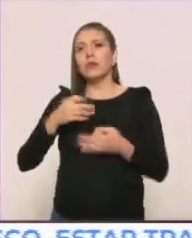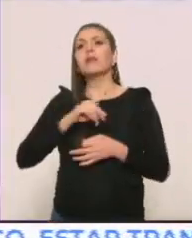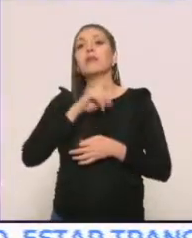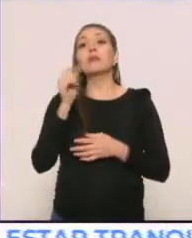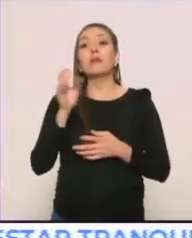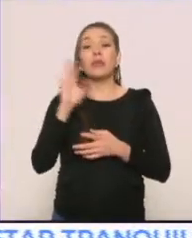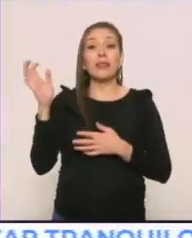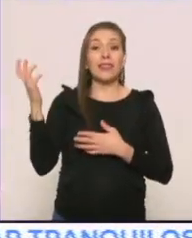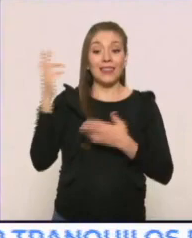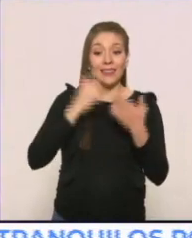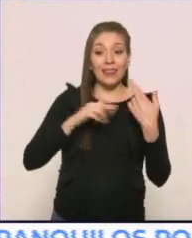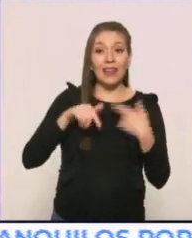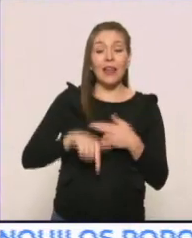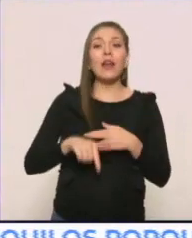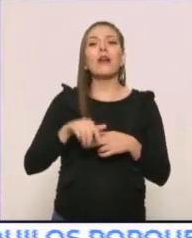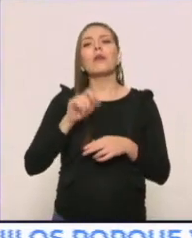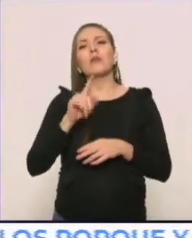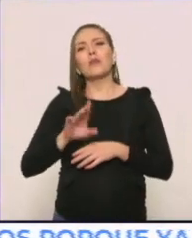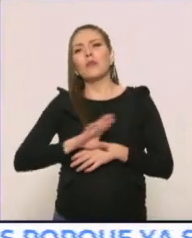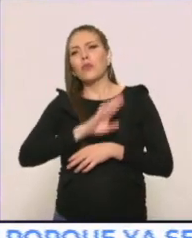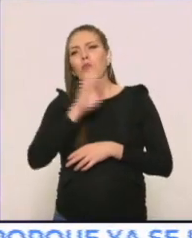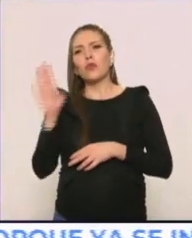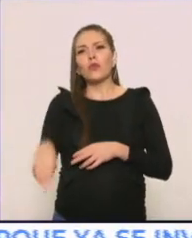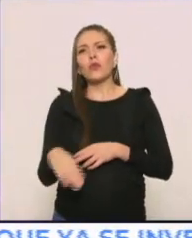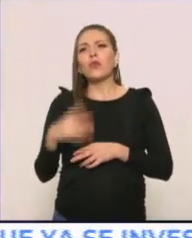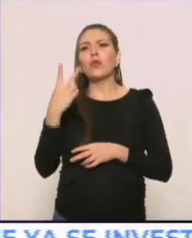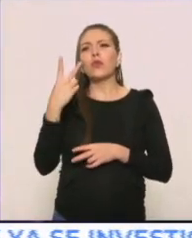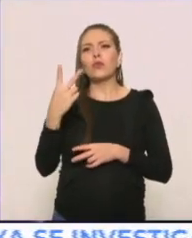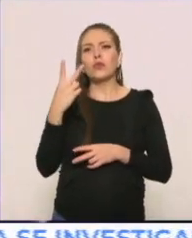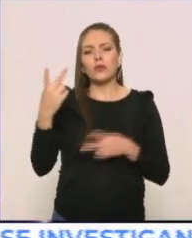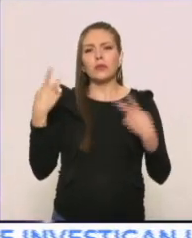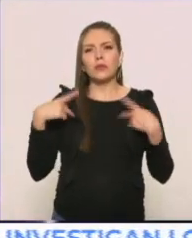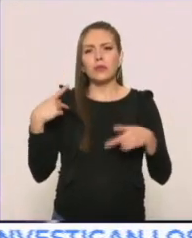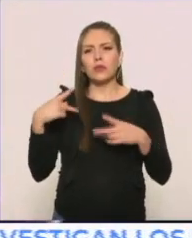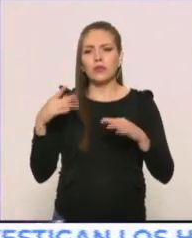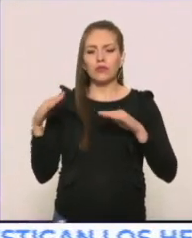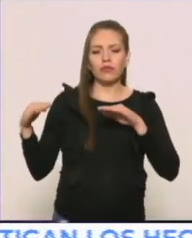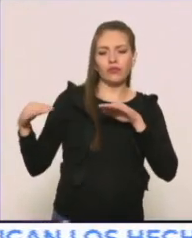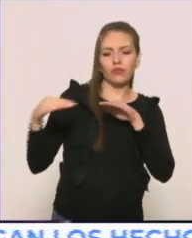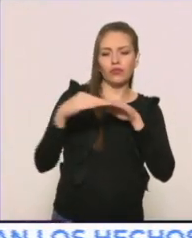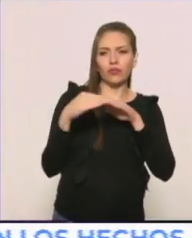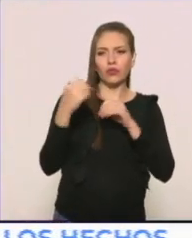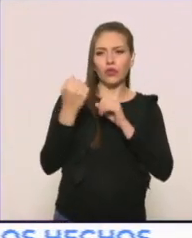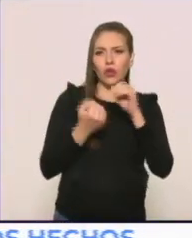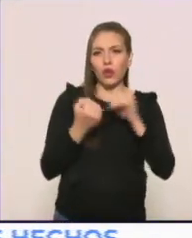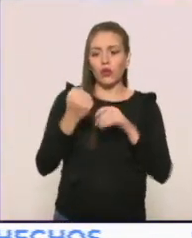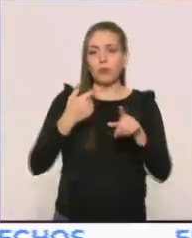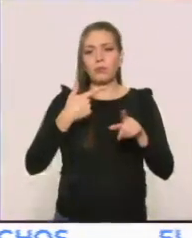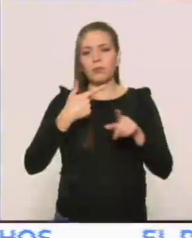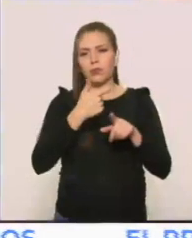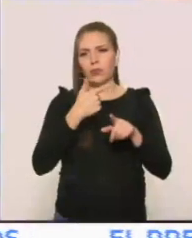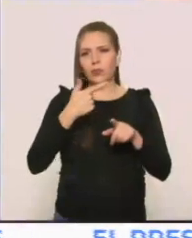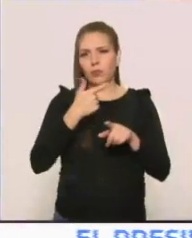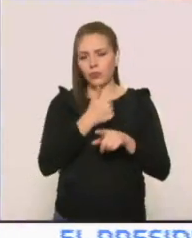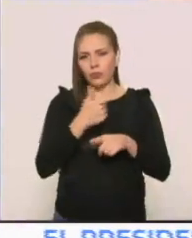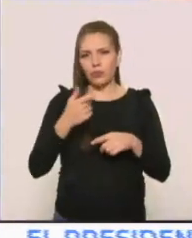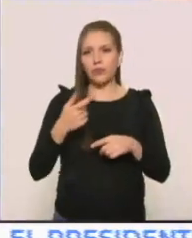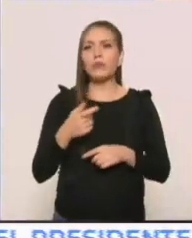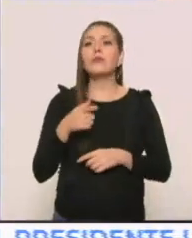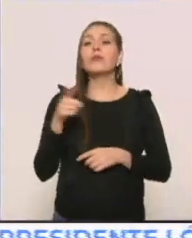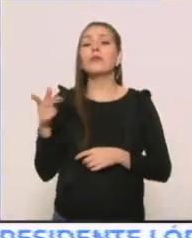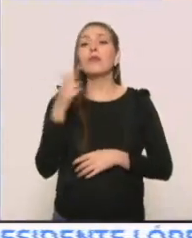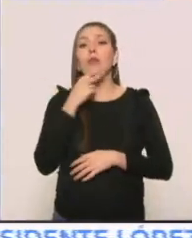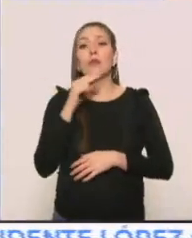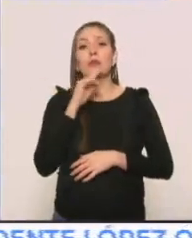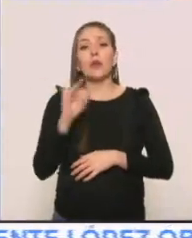vida. Dos sujetos en motocicleta se pegaron al automóvil y le dispararon directamente. Juan Carlos García es